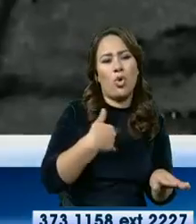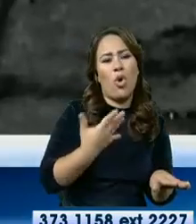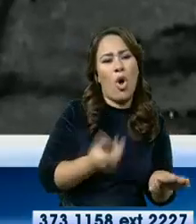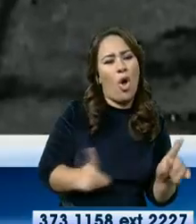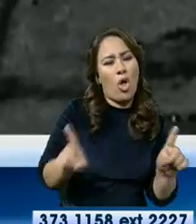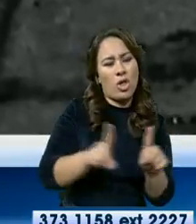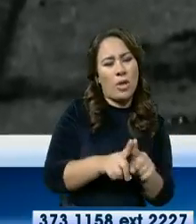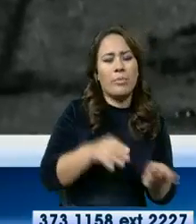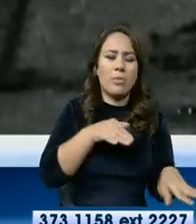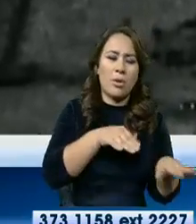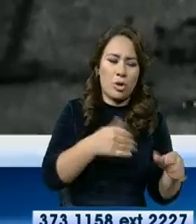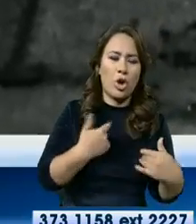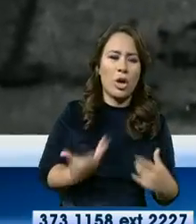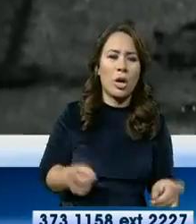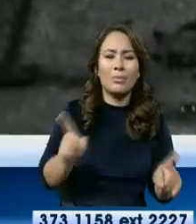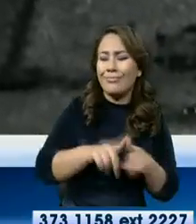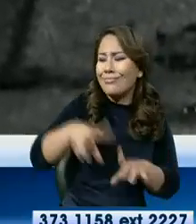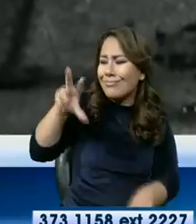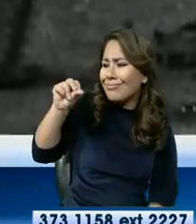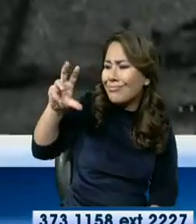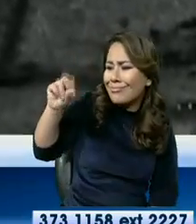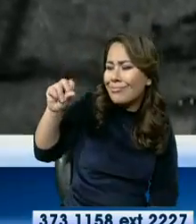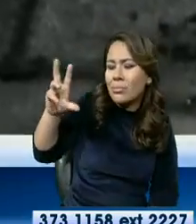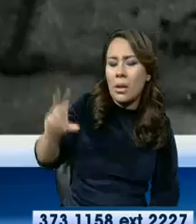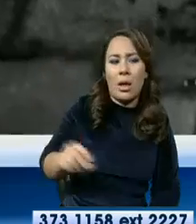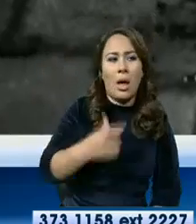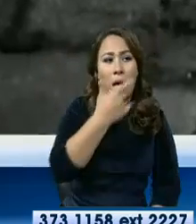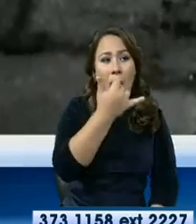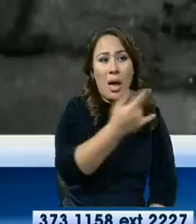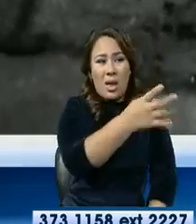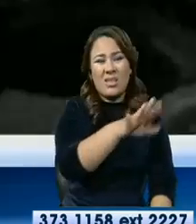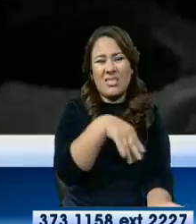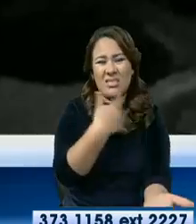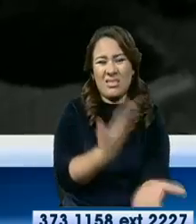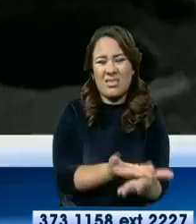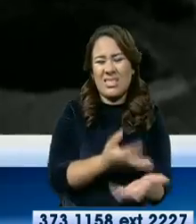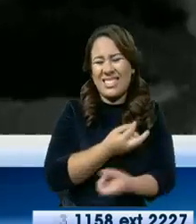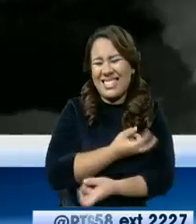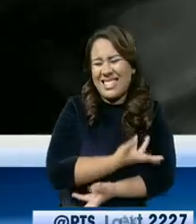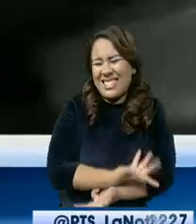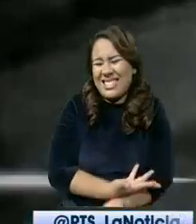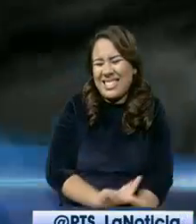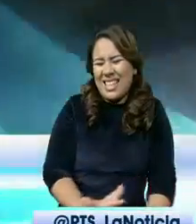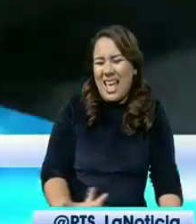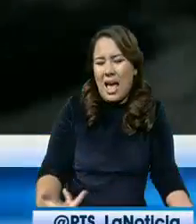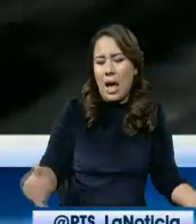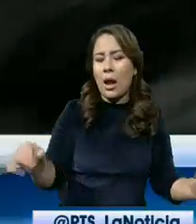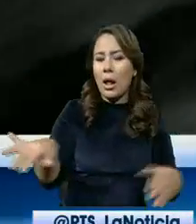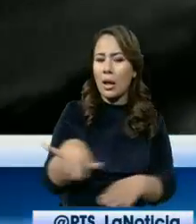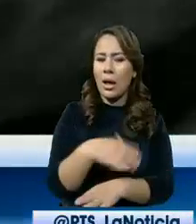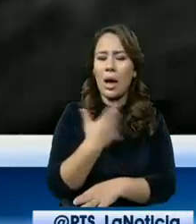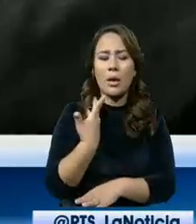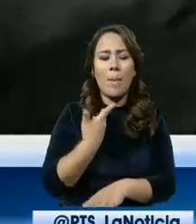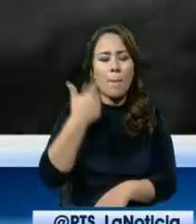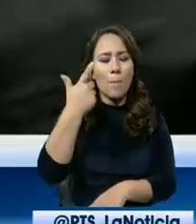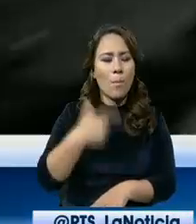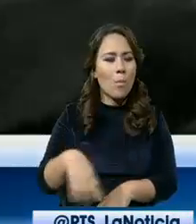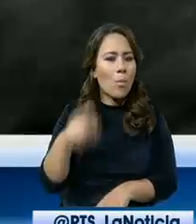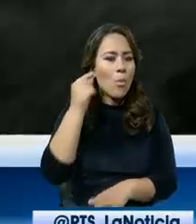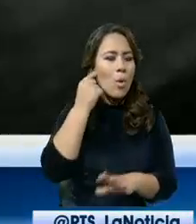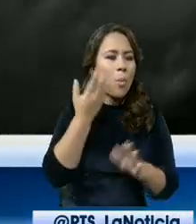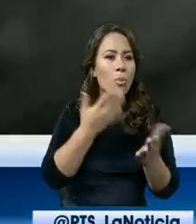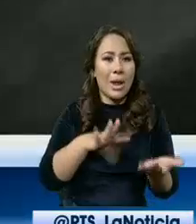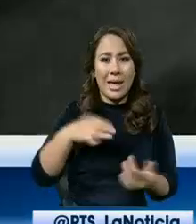La mujer de 38 años se desplomó. Su muerte fue cuestión de segundos. La sangre invadía la calle adoquinada. Al ver a su ex